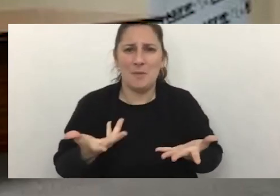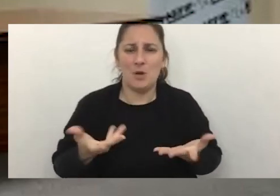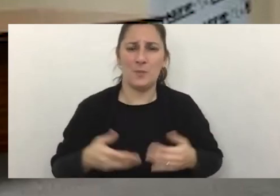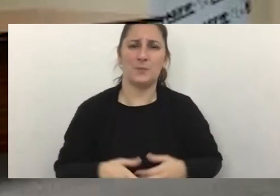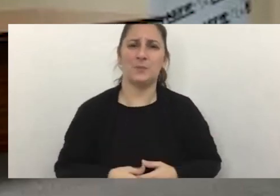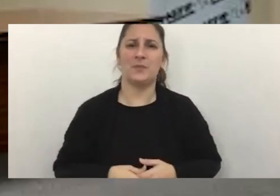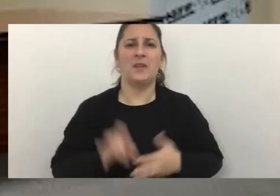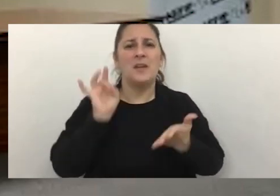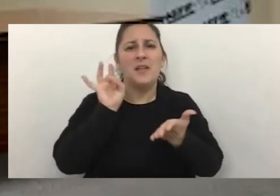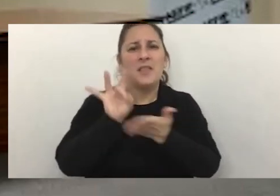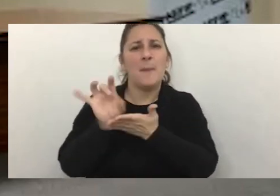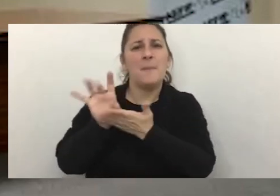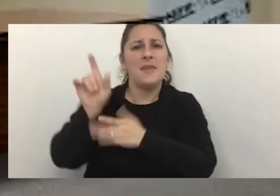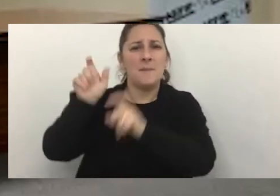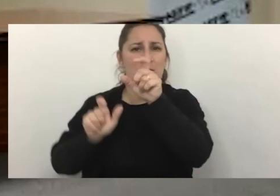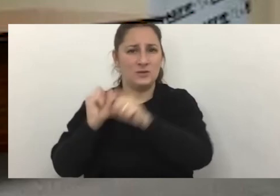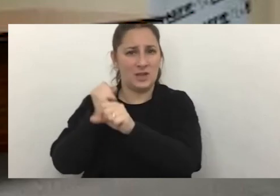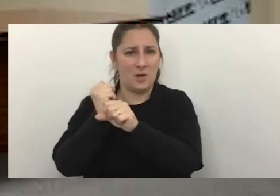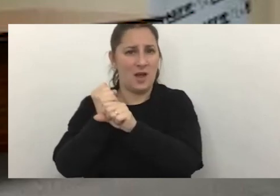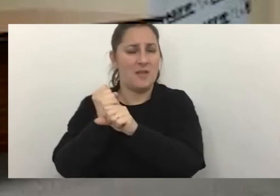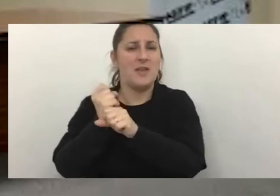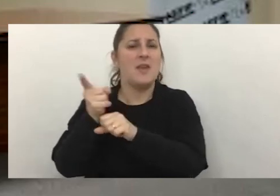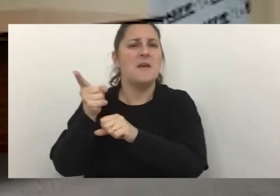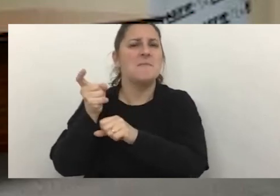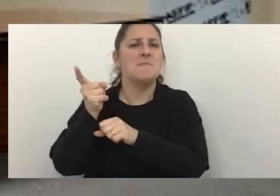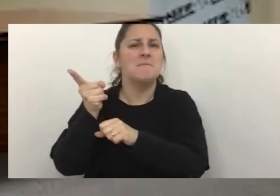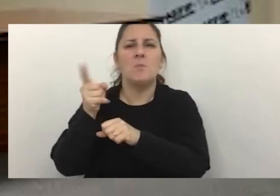Despiden a trabajadores de una entidad